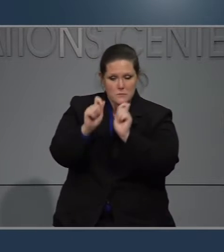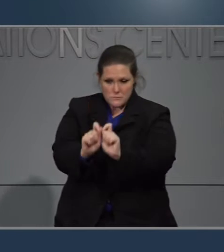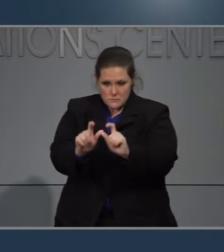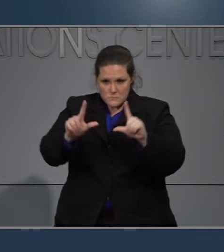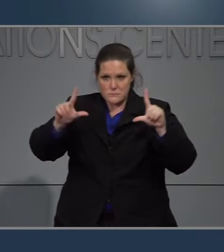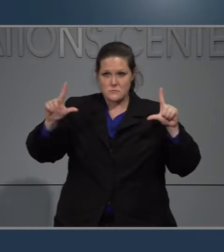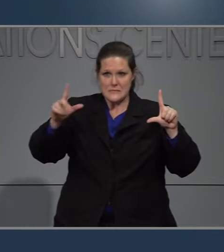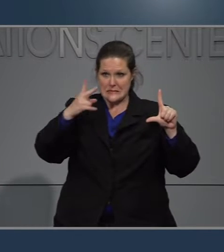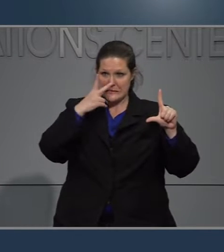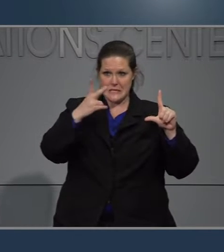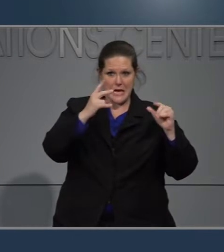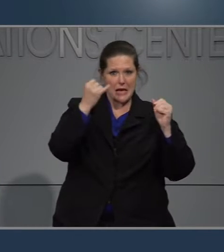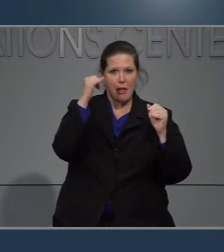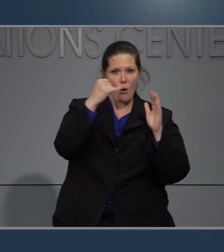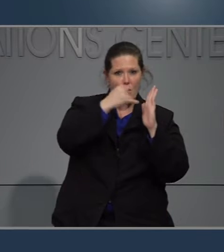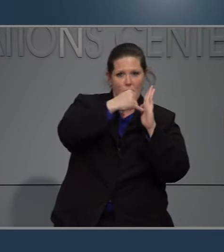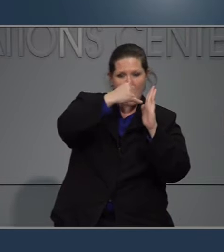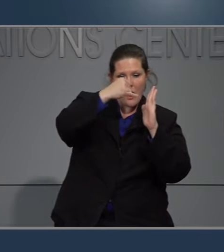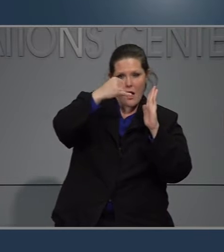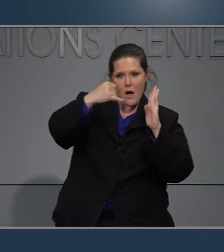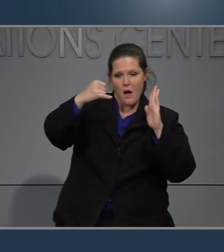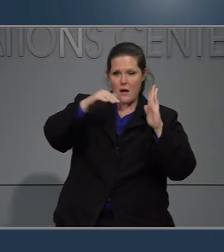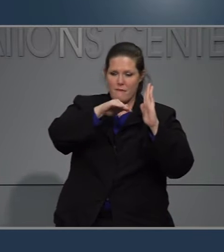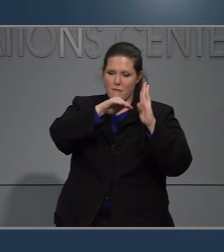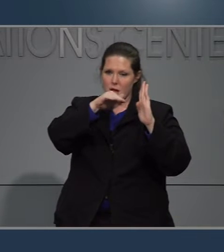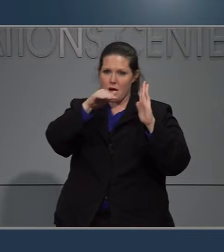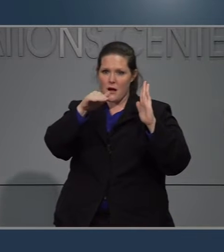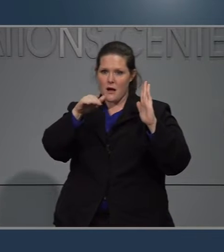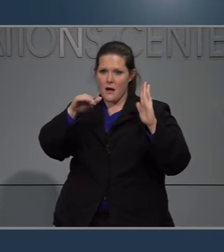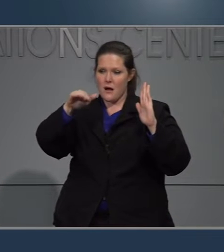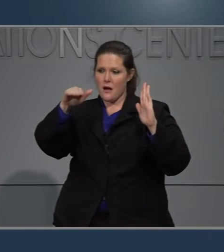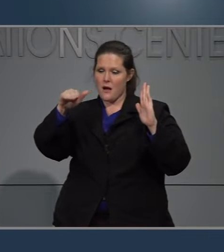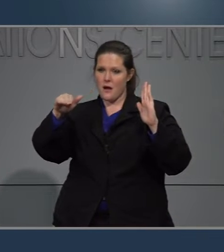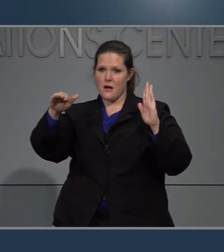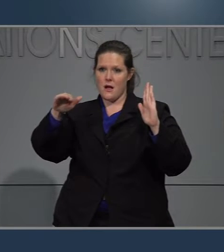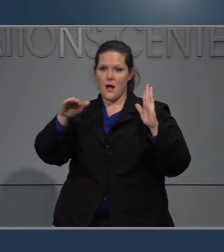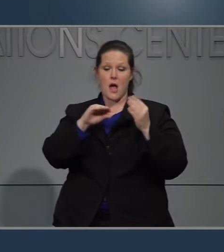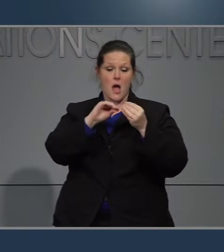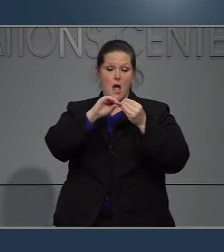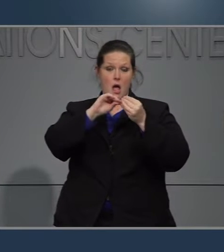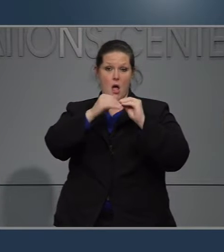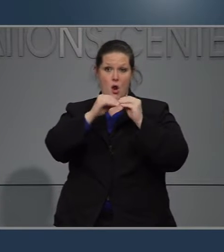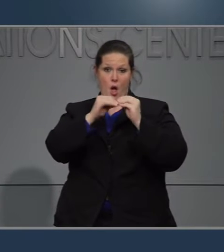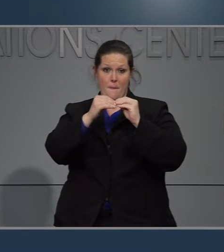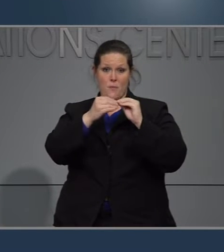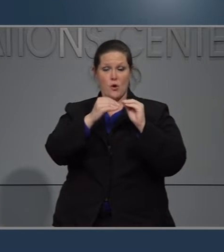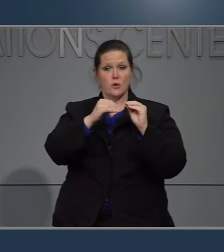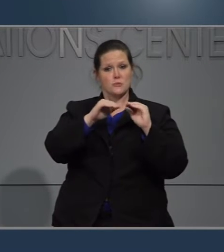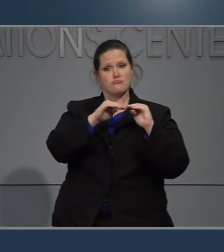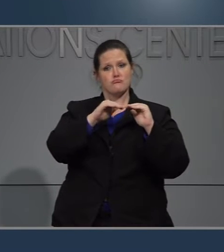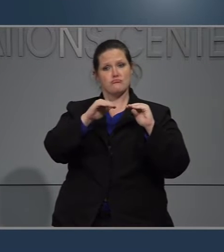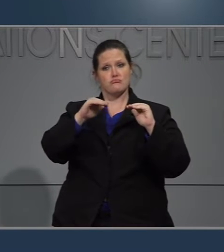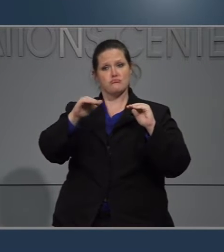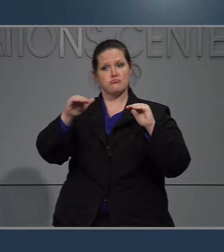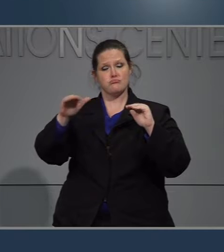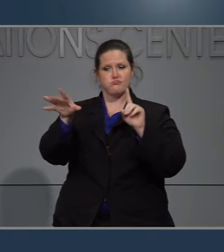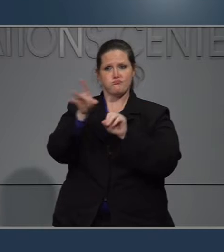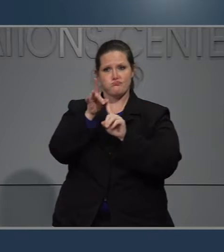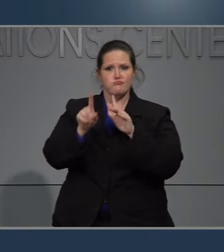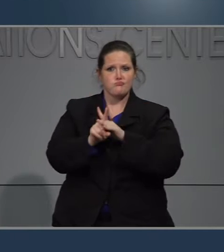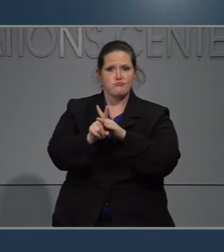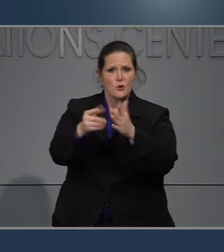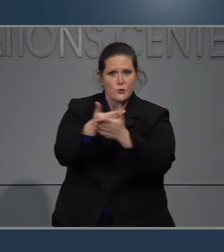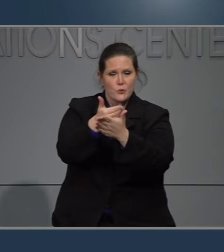número de casos nuevos confirmados en laboratorio de COVID-19 sí se está anivelando en los últimos 14 días. Ahora,